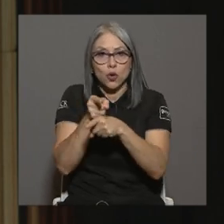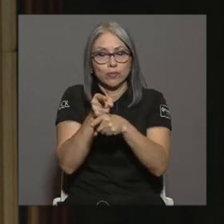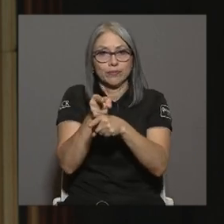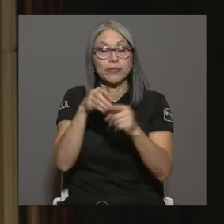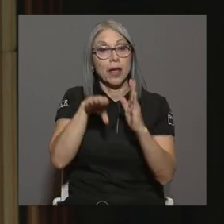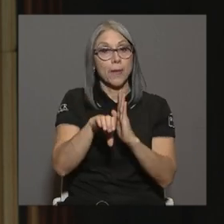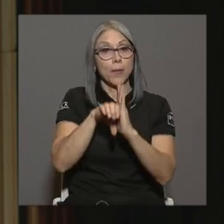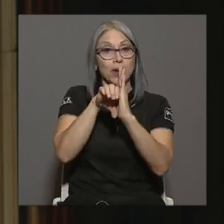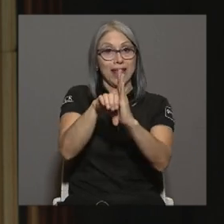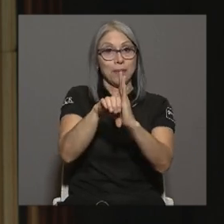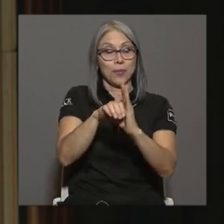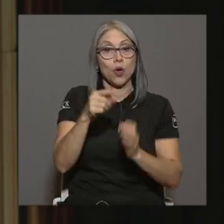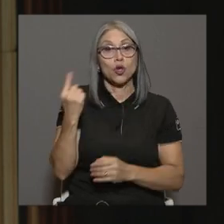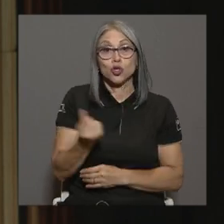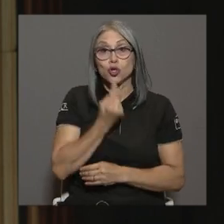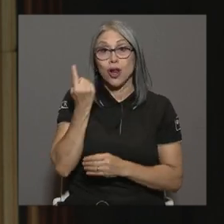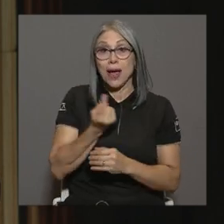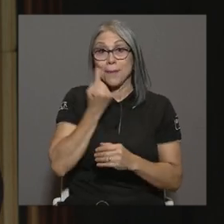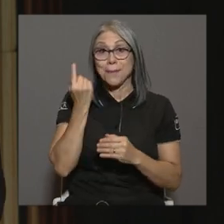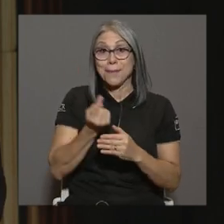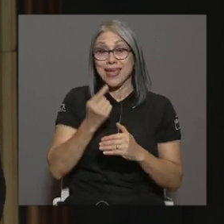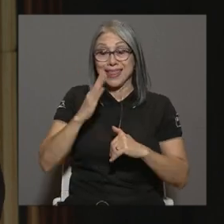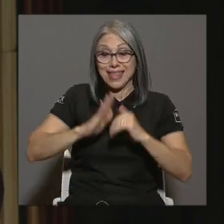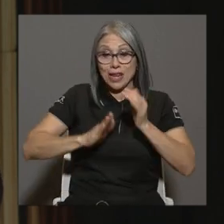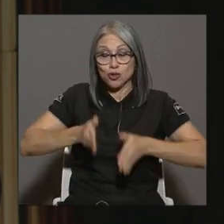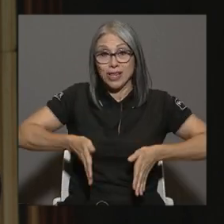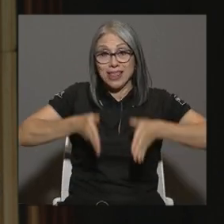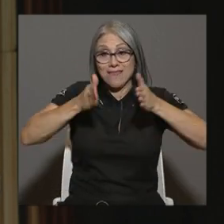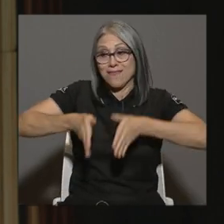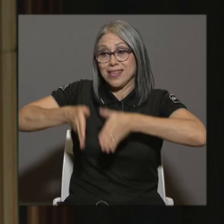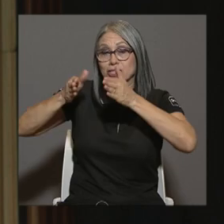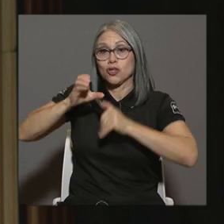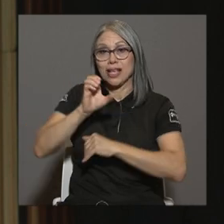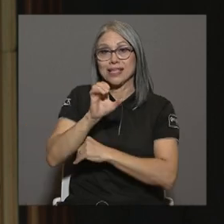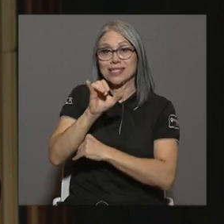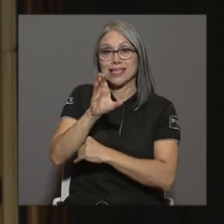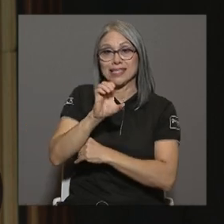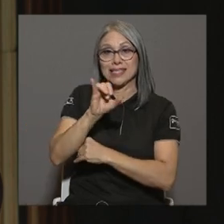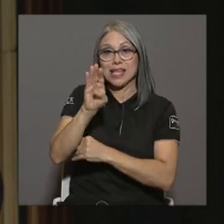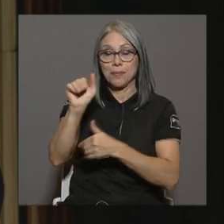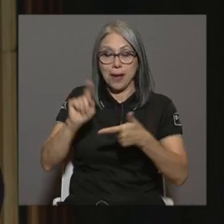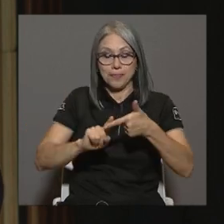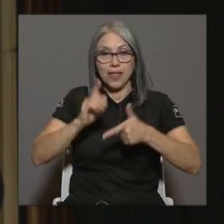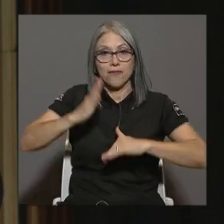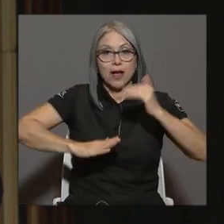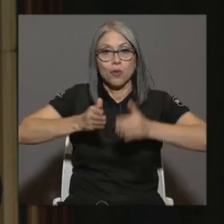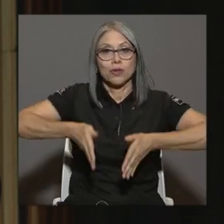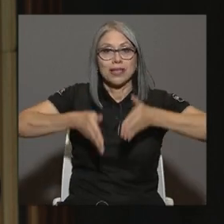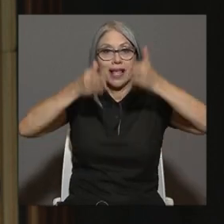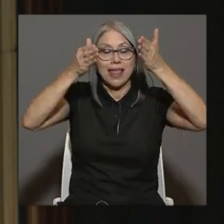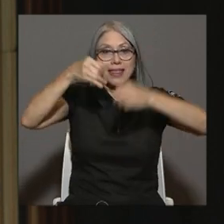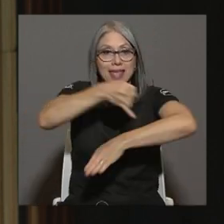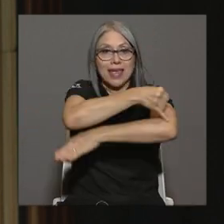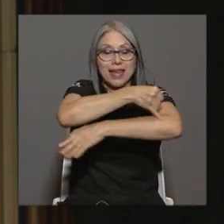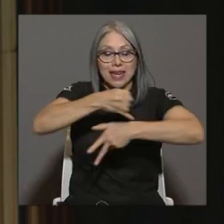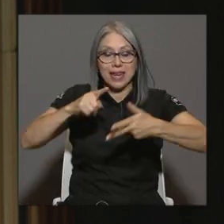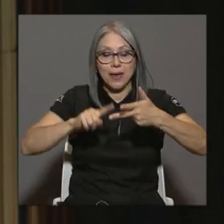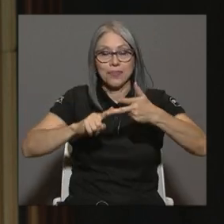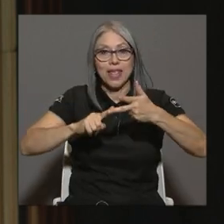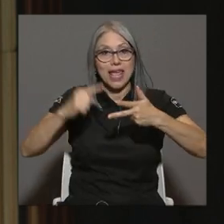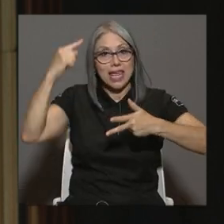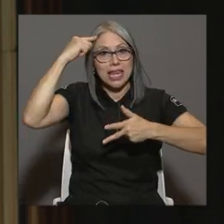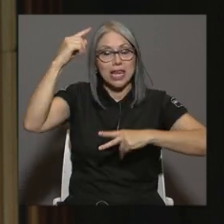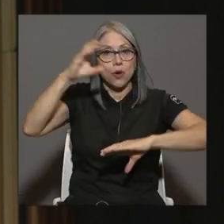ejemplo, solo entre los edificios del SISIMA, la Facultad de Ingeniería y Neurociencias se